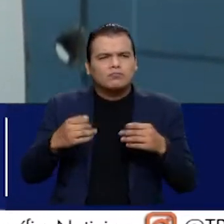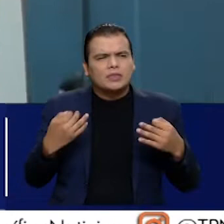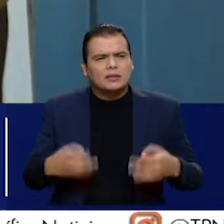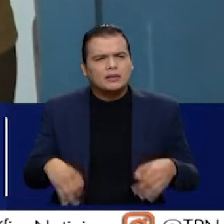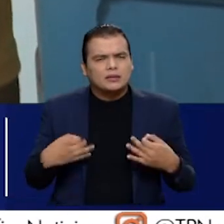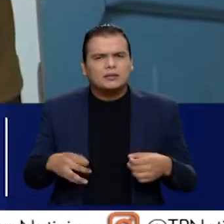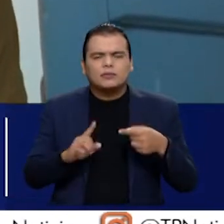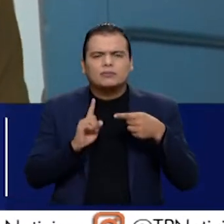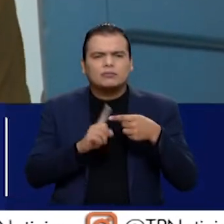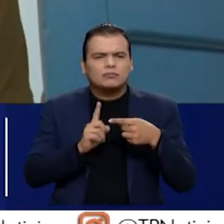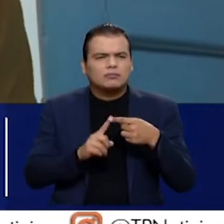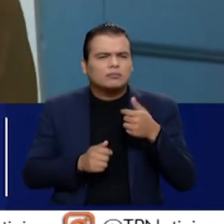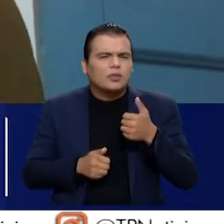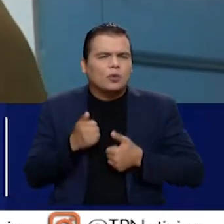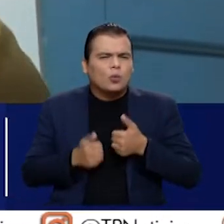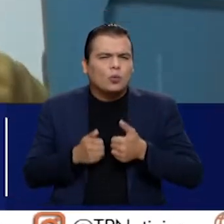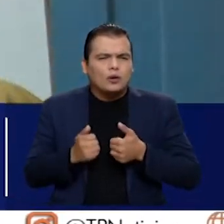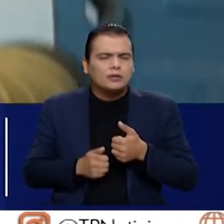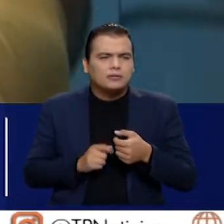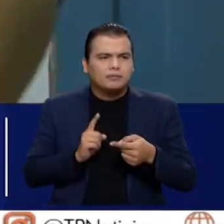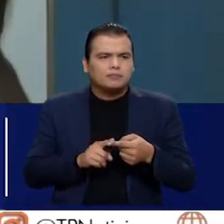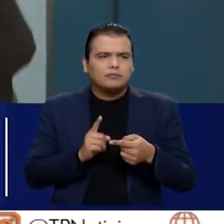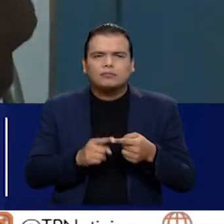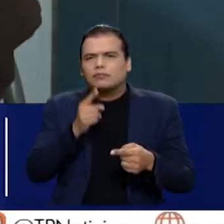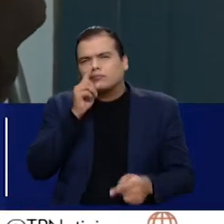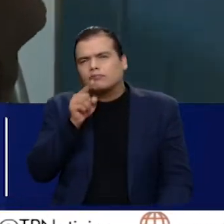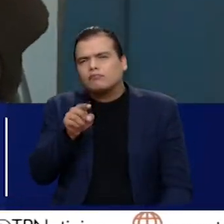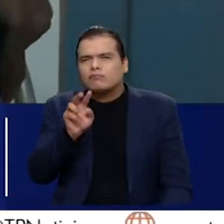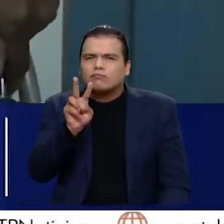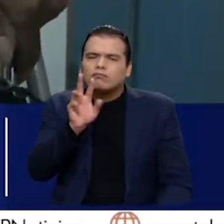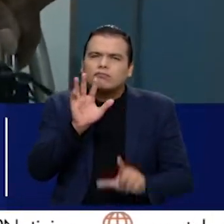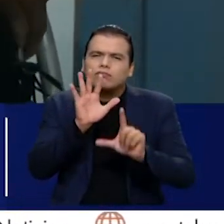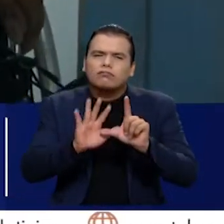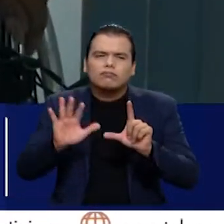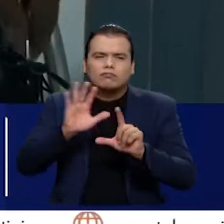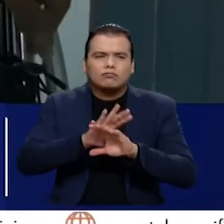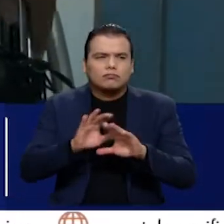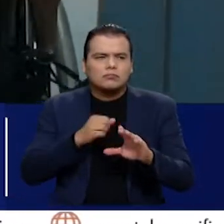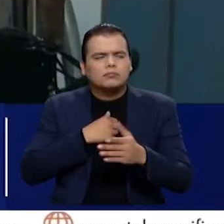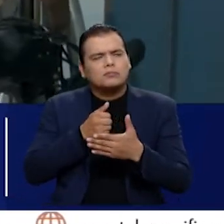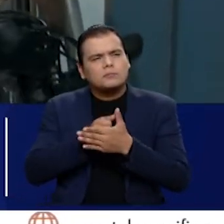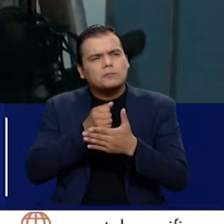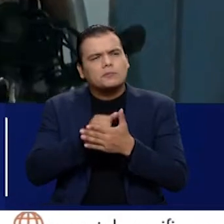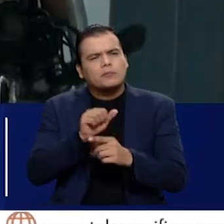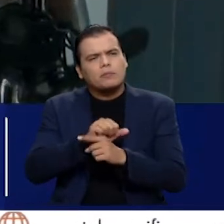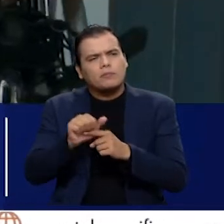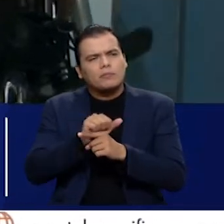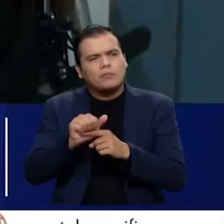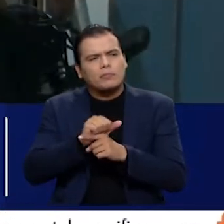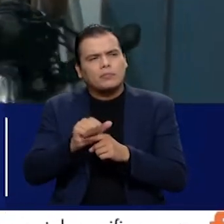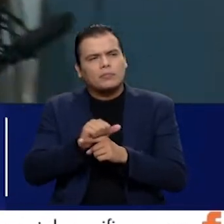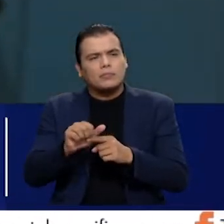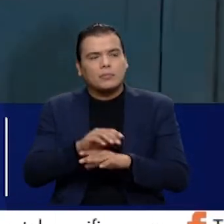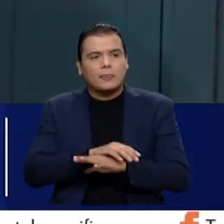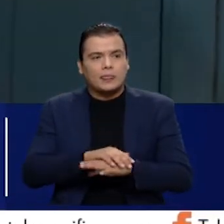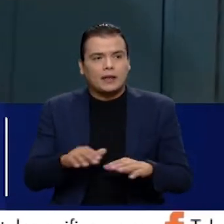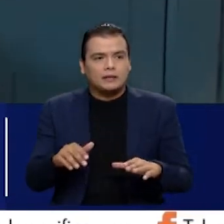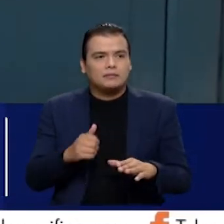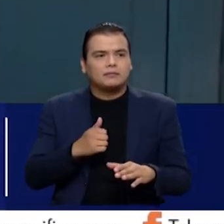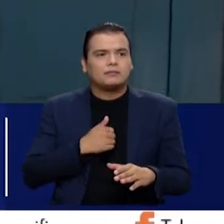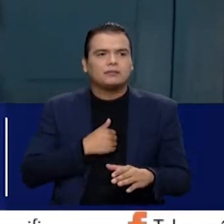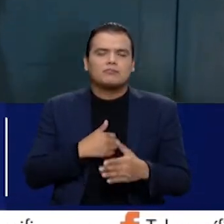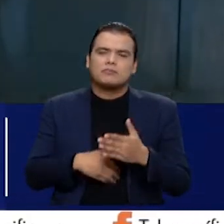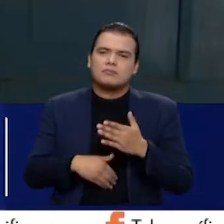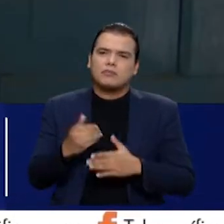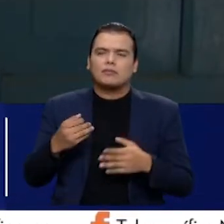primero, empecé a ver videos. Su constancia rindió frutos. Empecé a hacer de una, después ya hacía